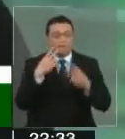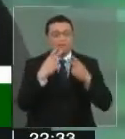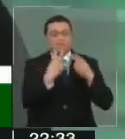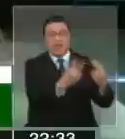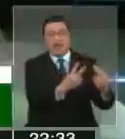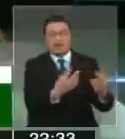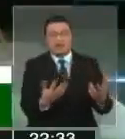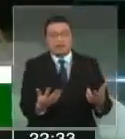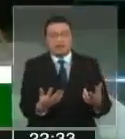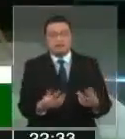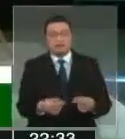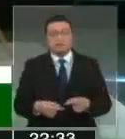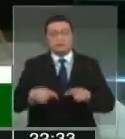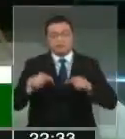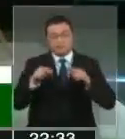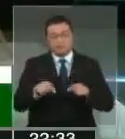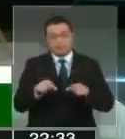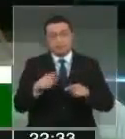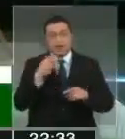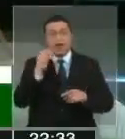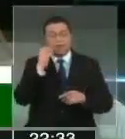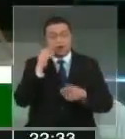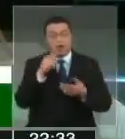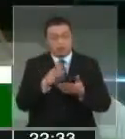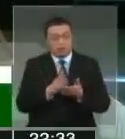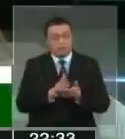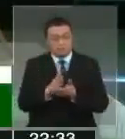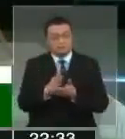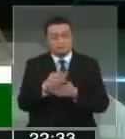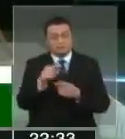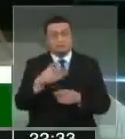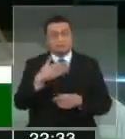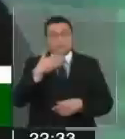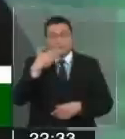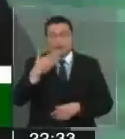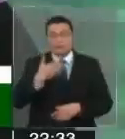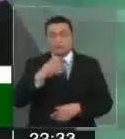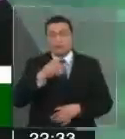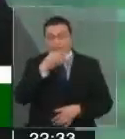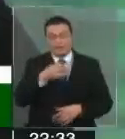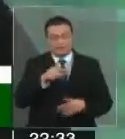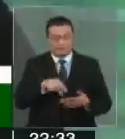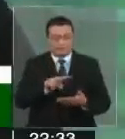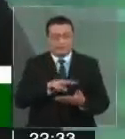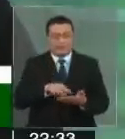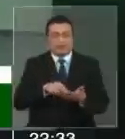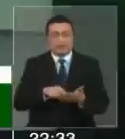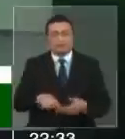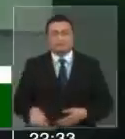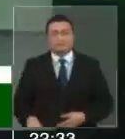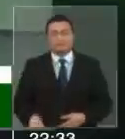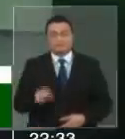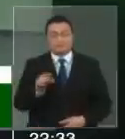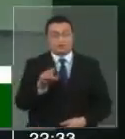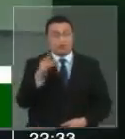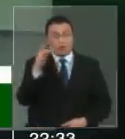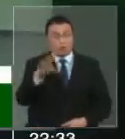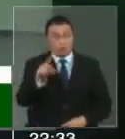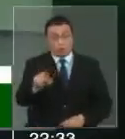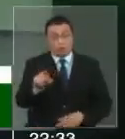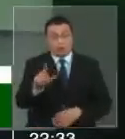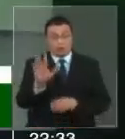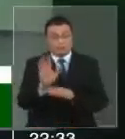fondo. Y entonces el abuelo parte la obra en que entra y dice este texto. ¿Qué no es lo único que tú has